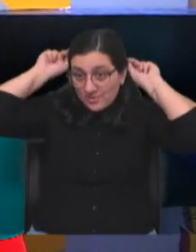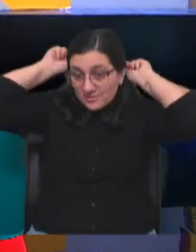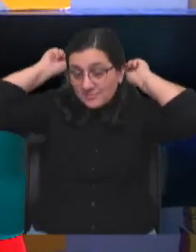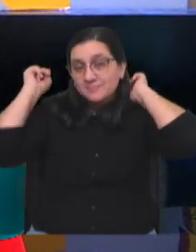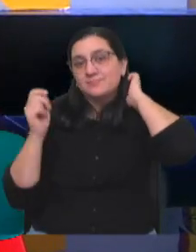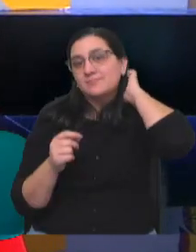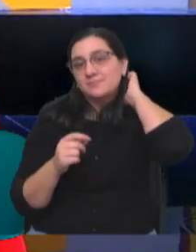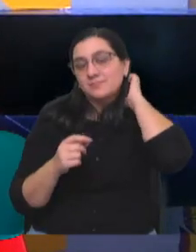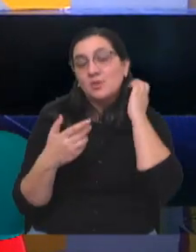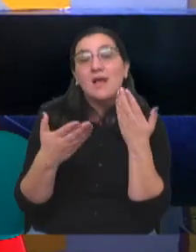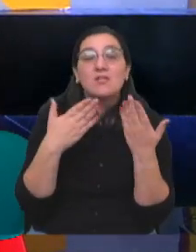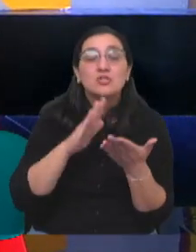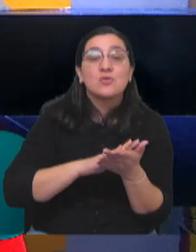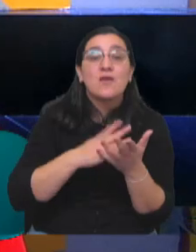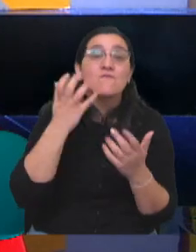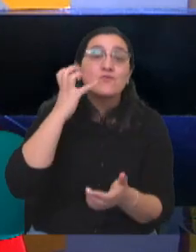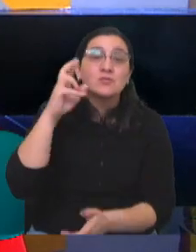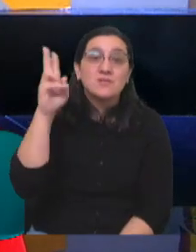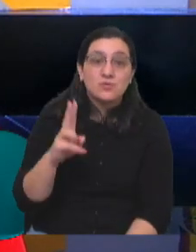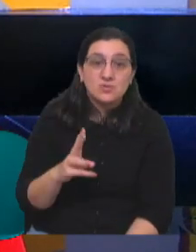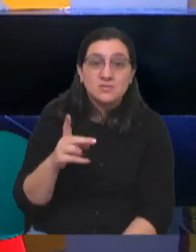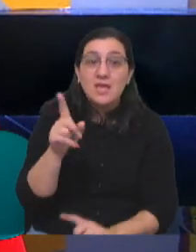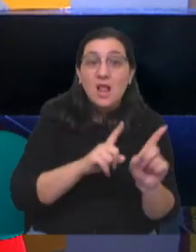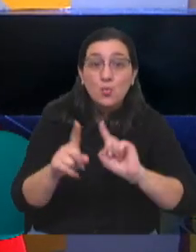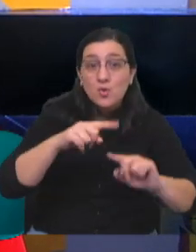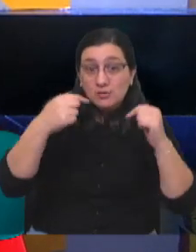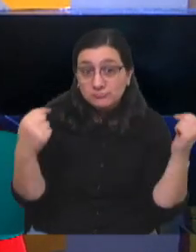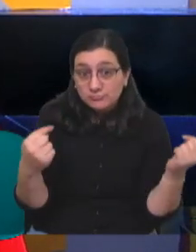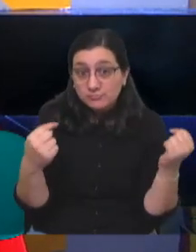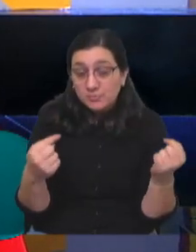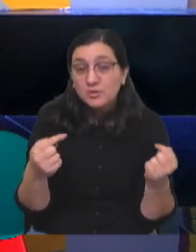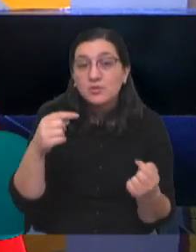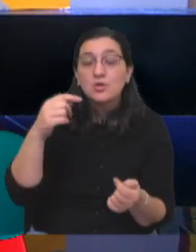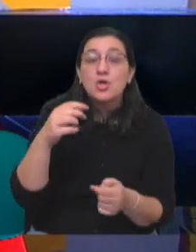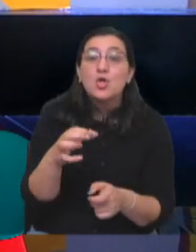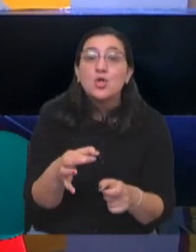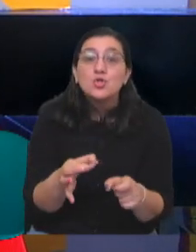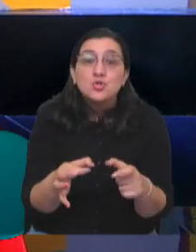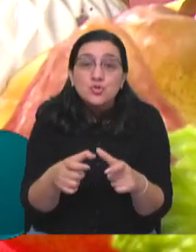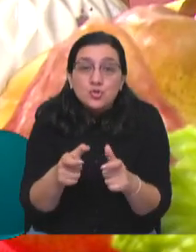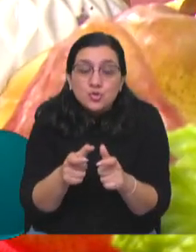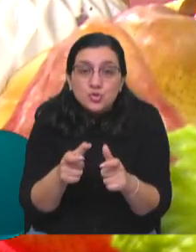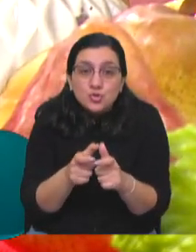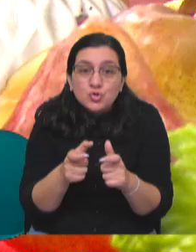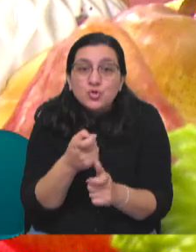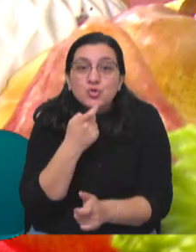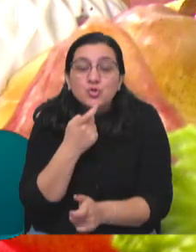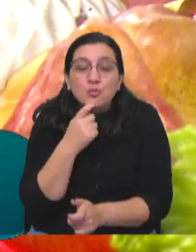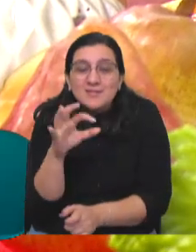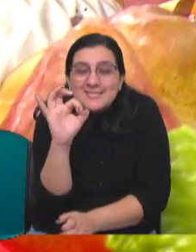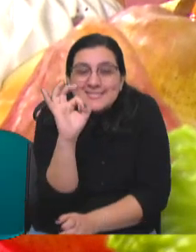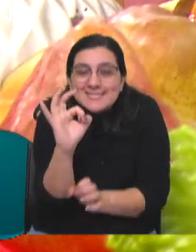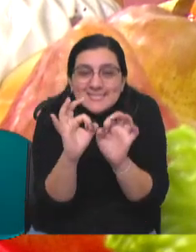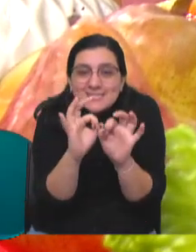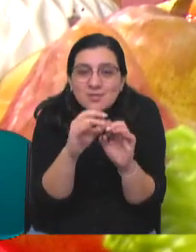un poco de frutas y de verduras, como vieron, acá tenemos algunos elementos, como los cherry, que incorporan color y le dan